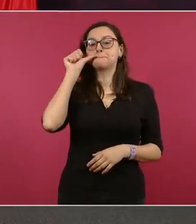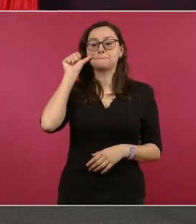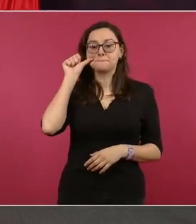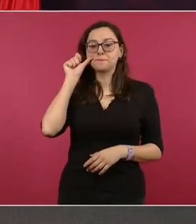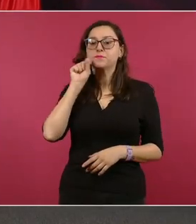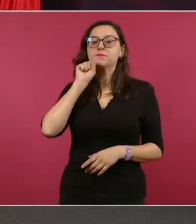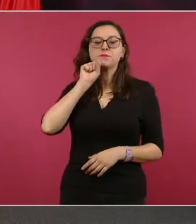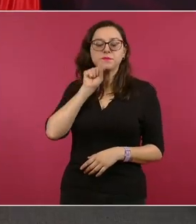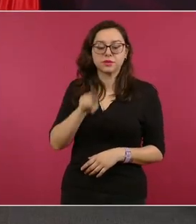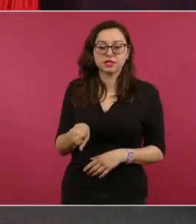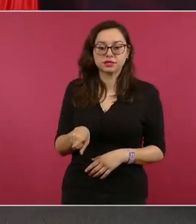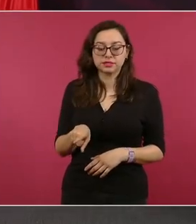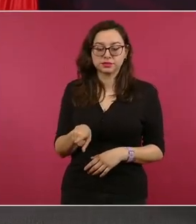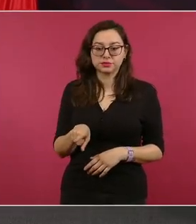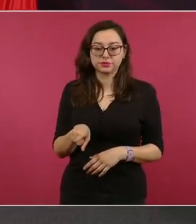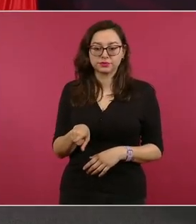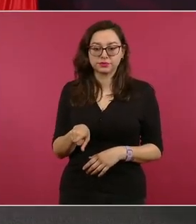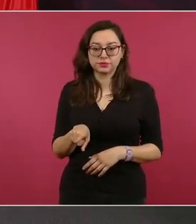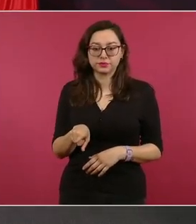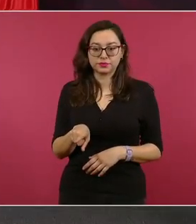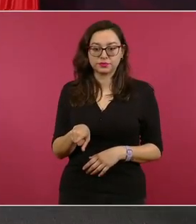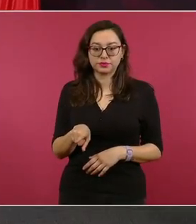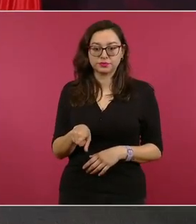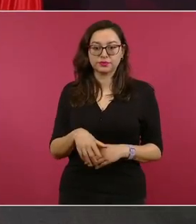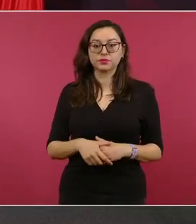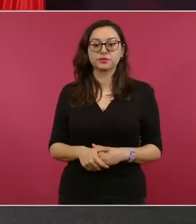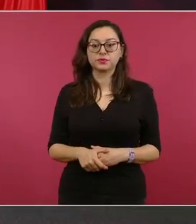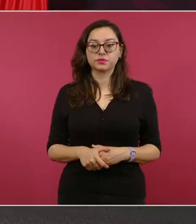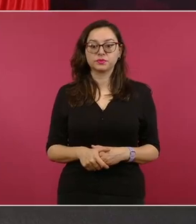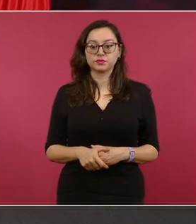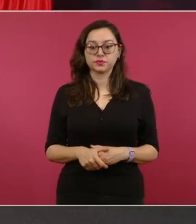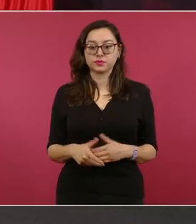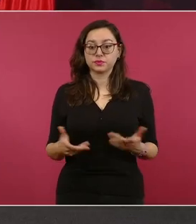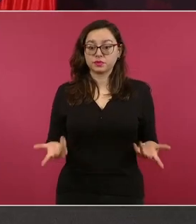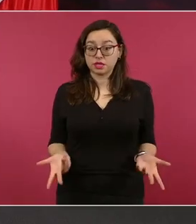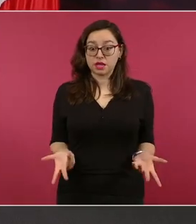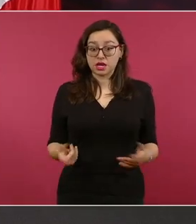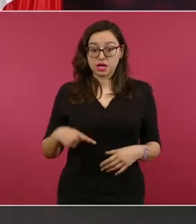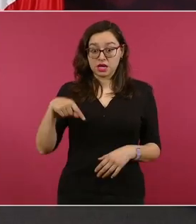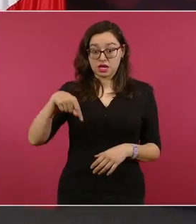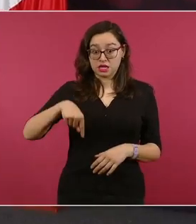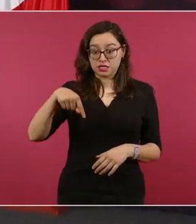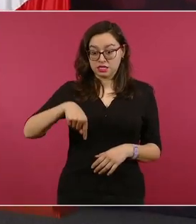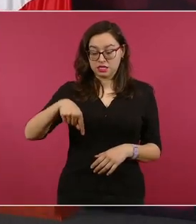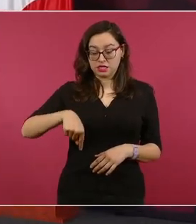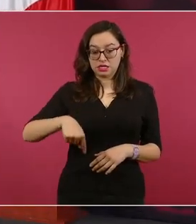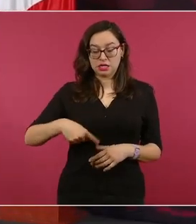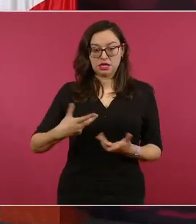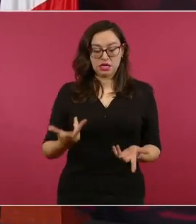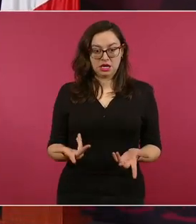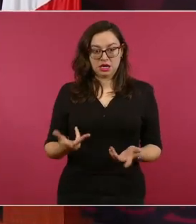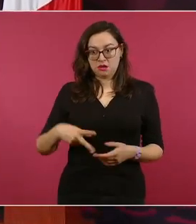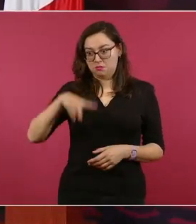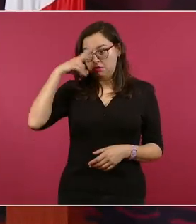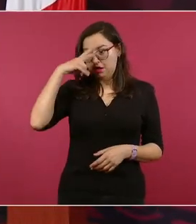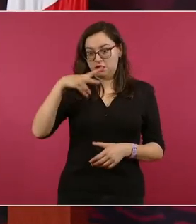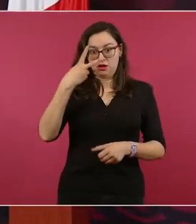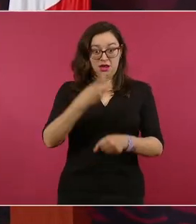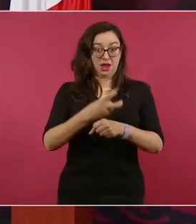Cuando triunfa nuestra república, se consigue la segunda independencia de